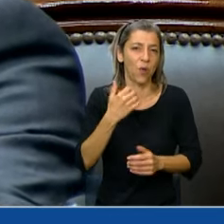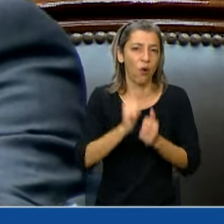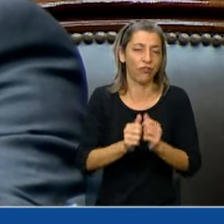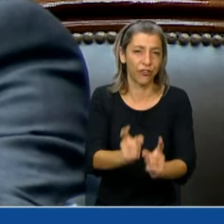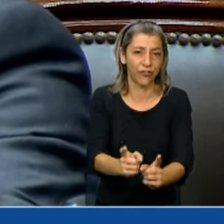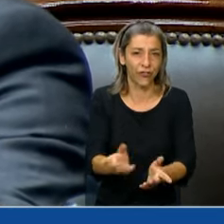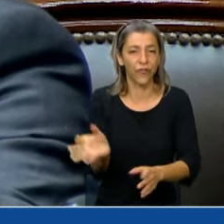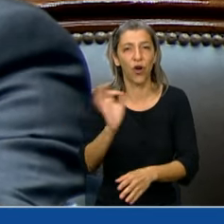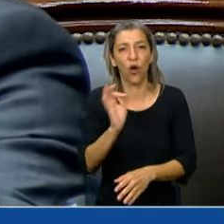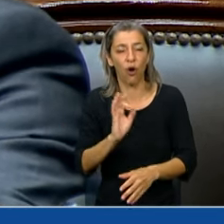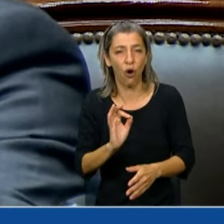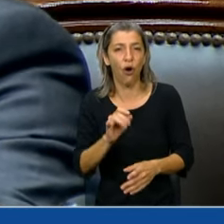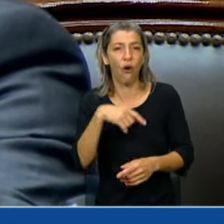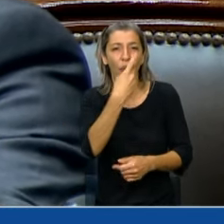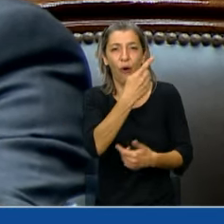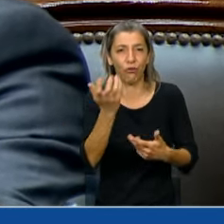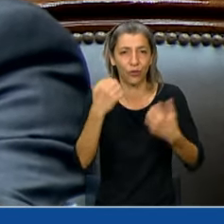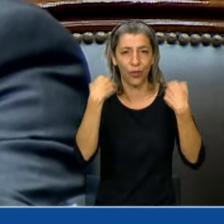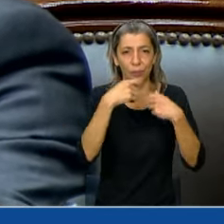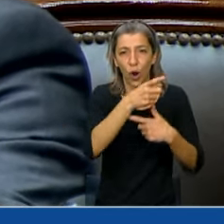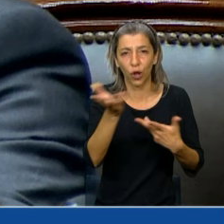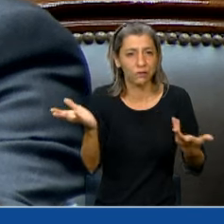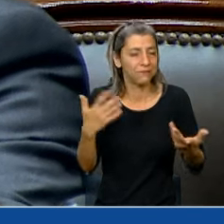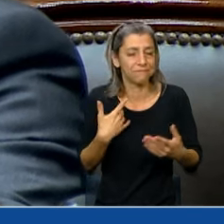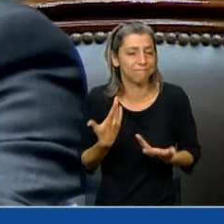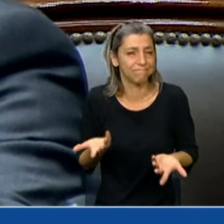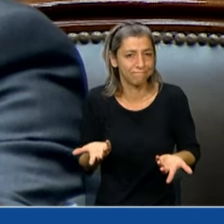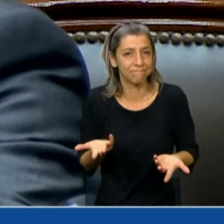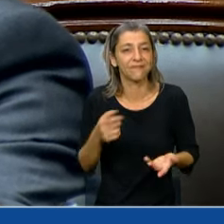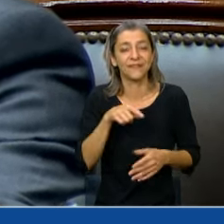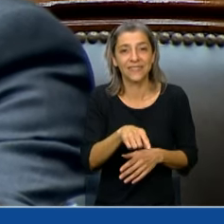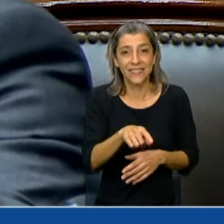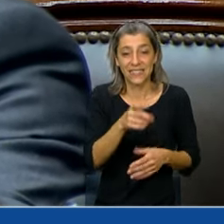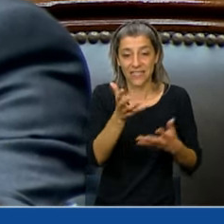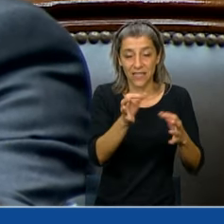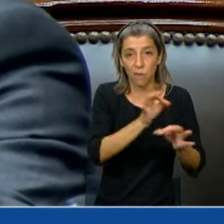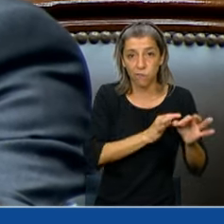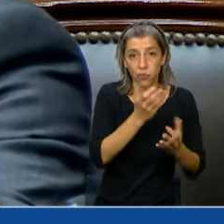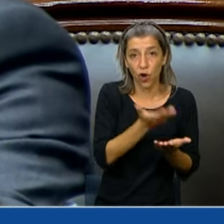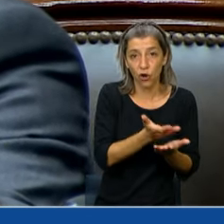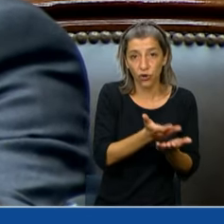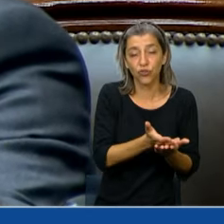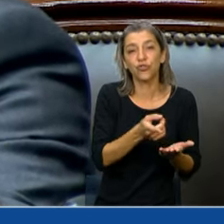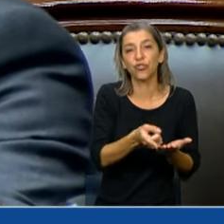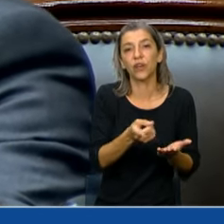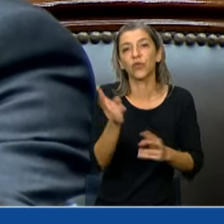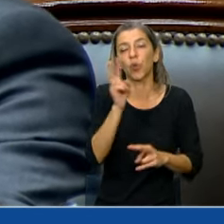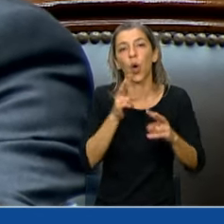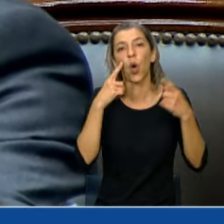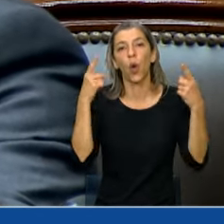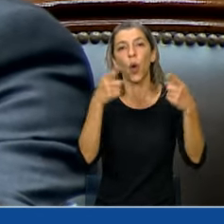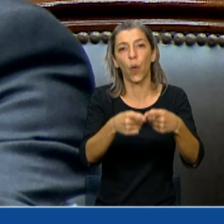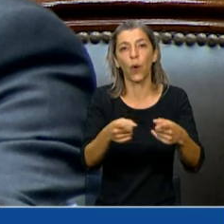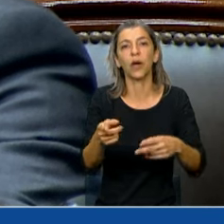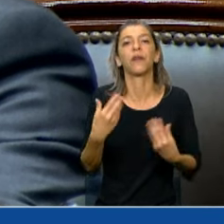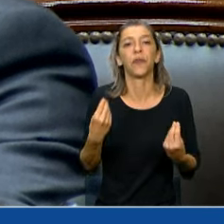marre plata y este proyecto se trata justamente de evitar todo lo que sea posible la competencia en este